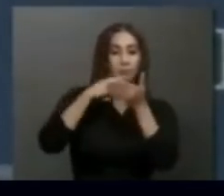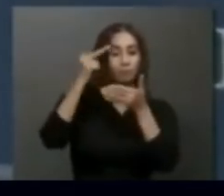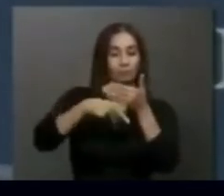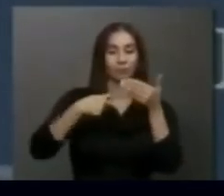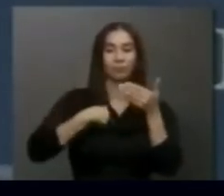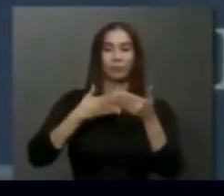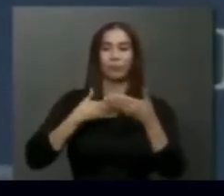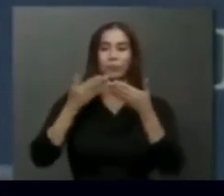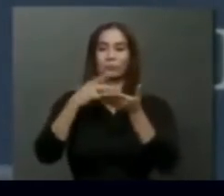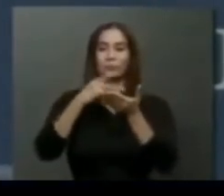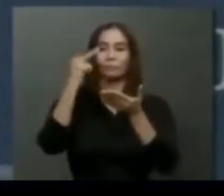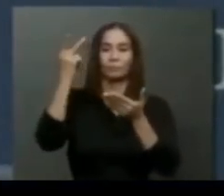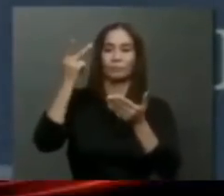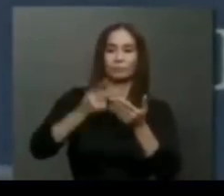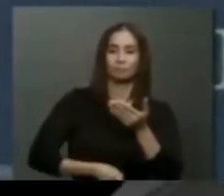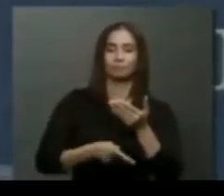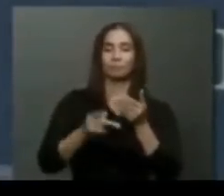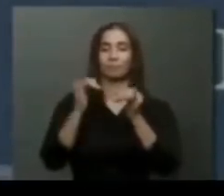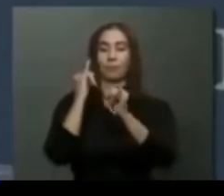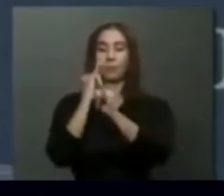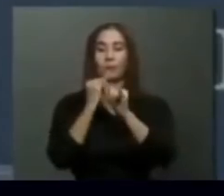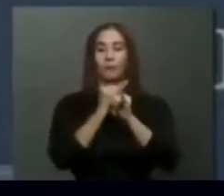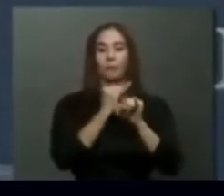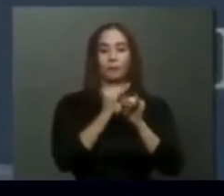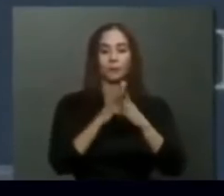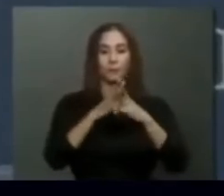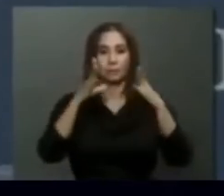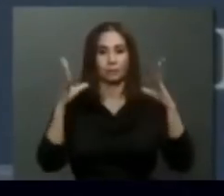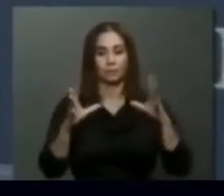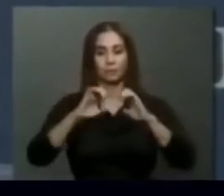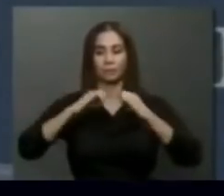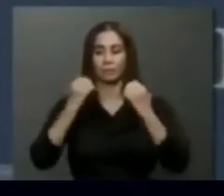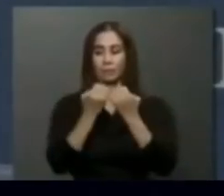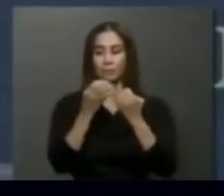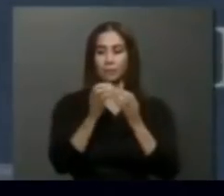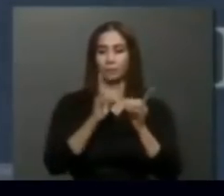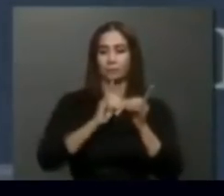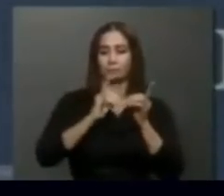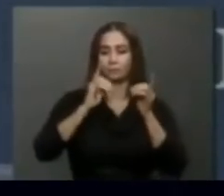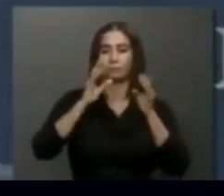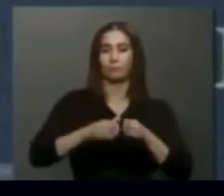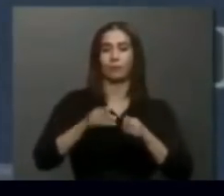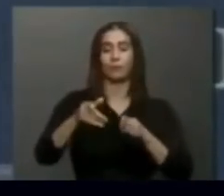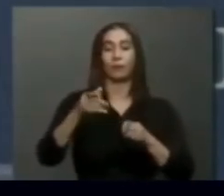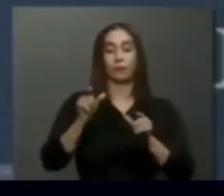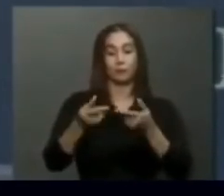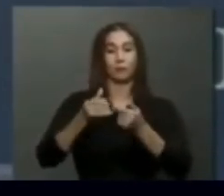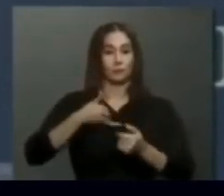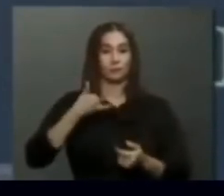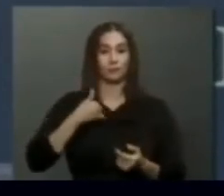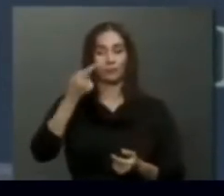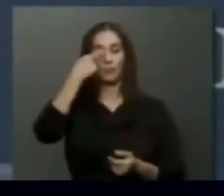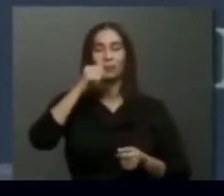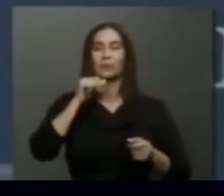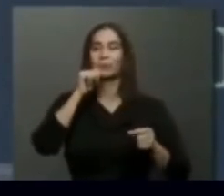que Supérate es un programa institucionalmente robusto, con un equipo de dirección que, a pesar de su juventud,